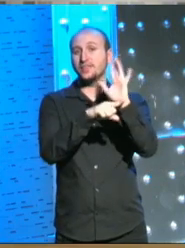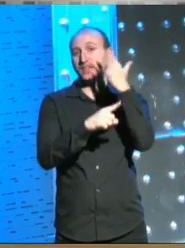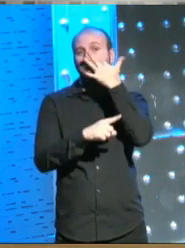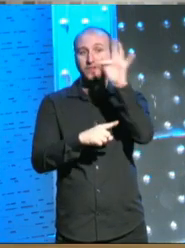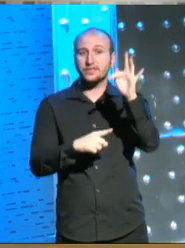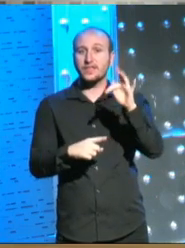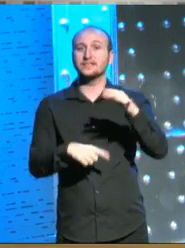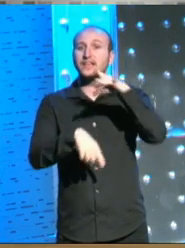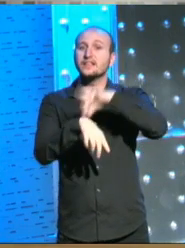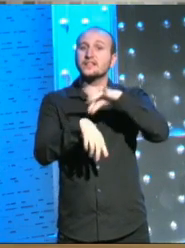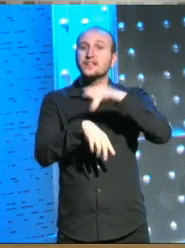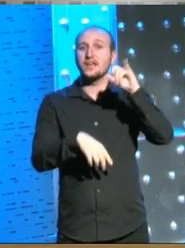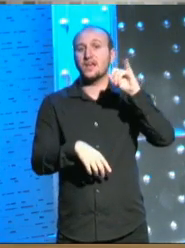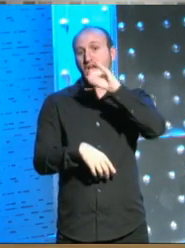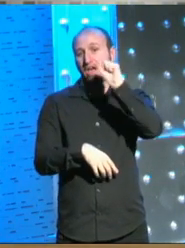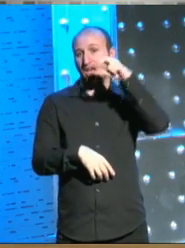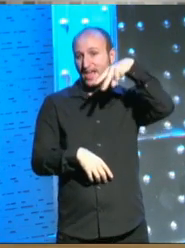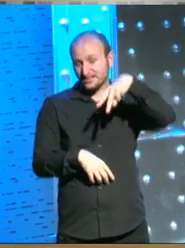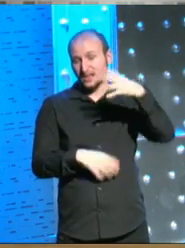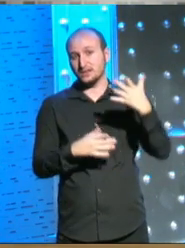doctor Jean Painlevé,